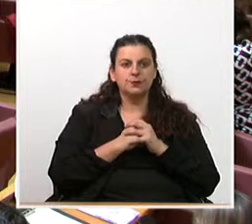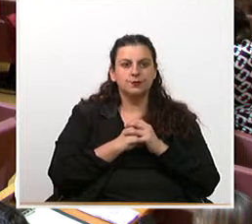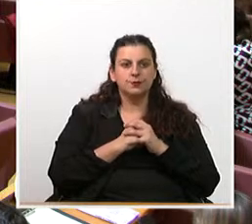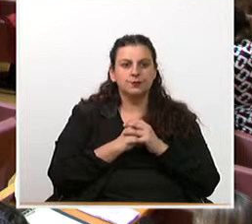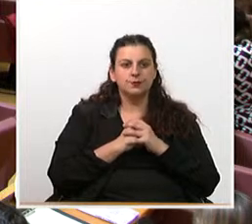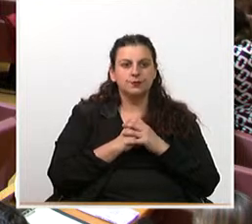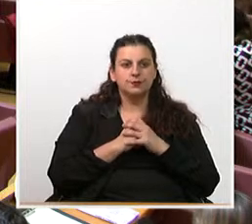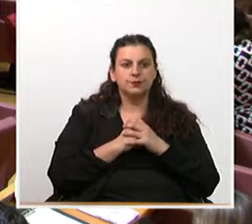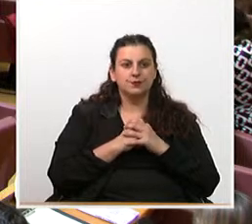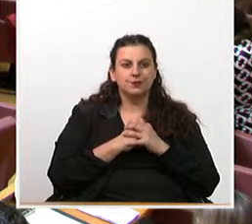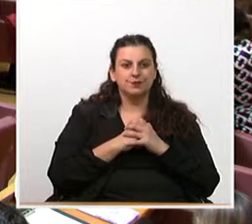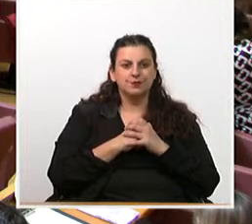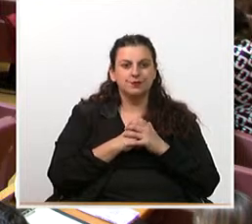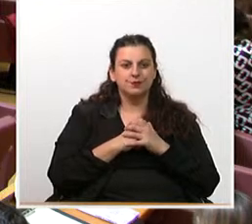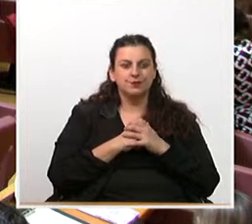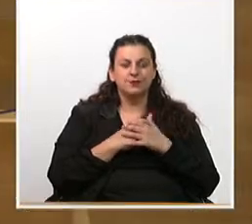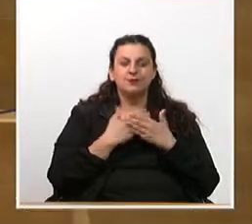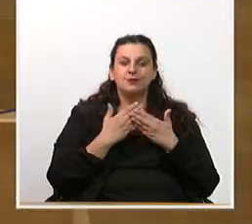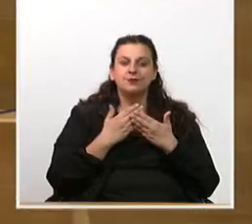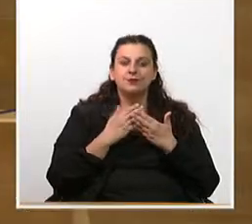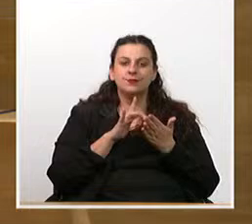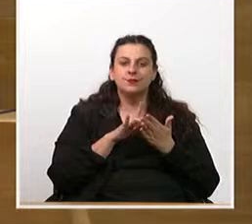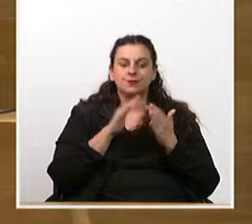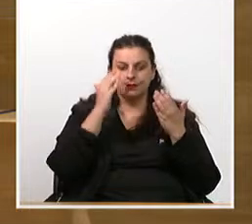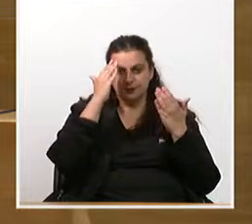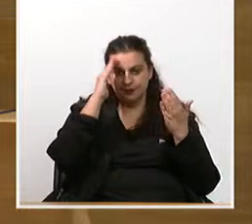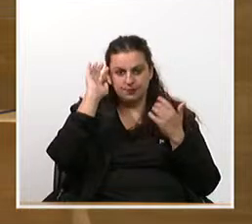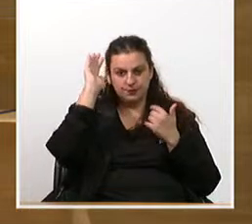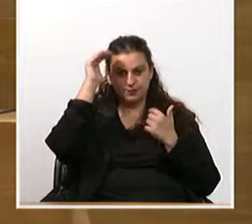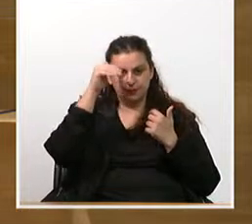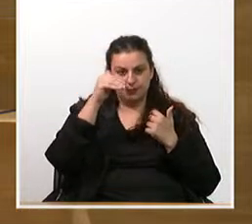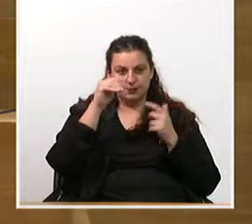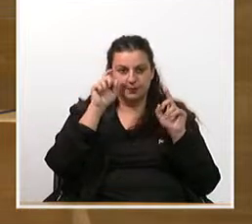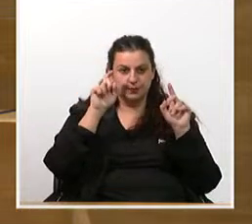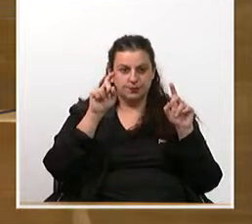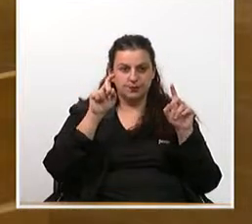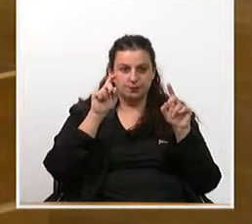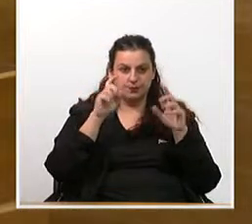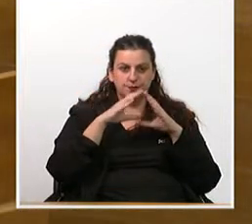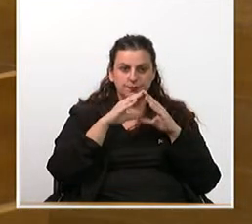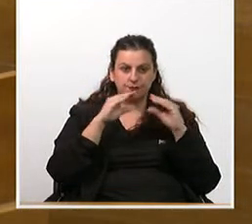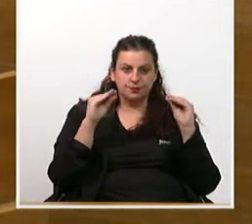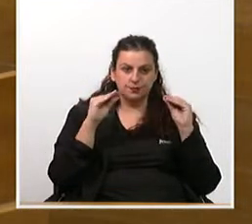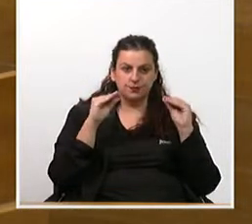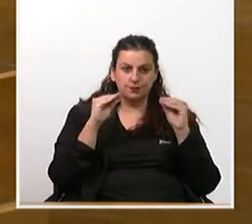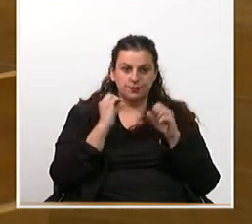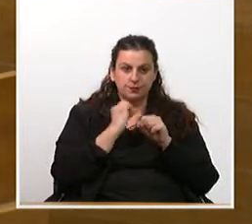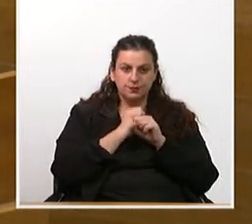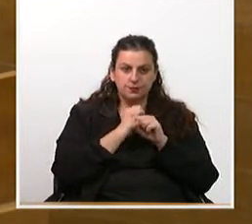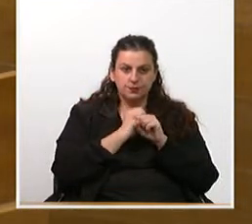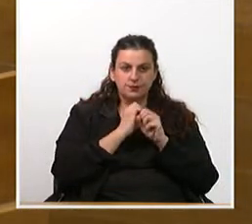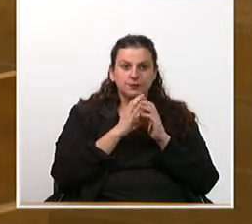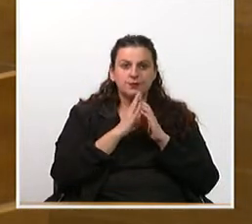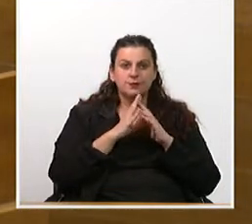Gracias tiene la palabra el honorable conseller de educación universidades y